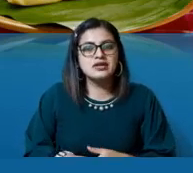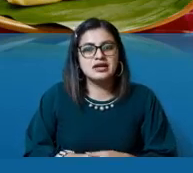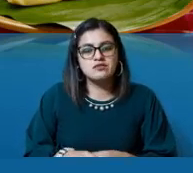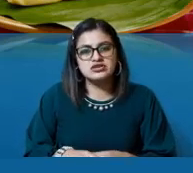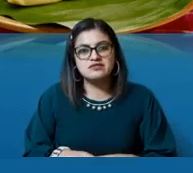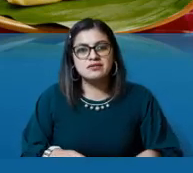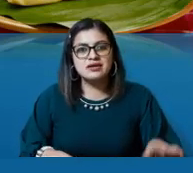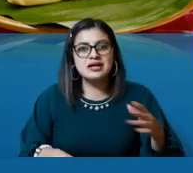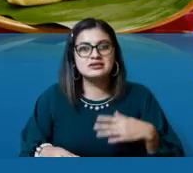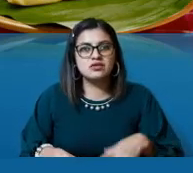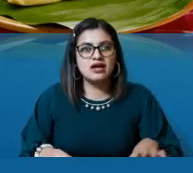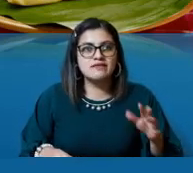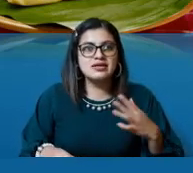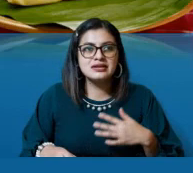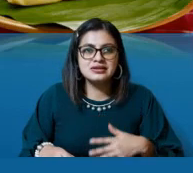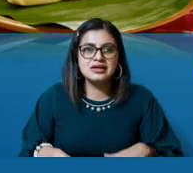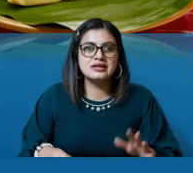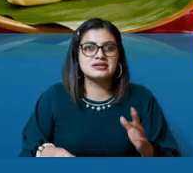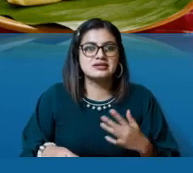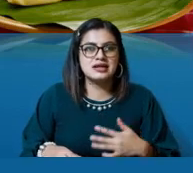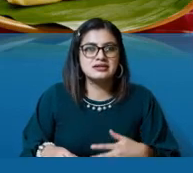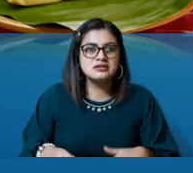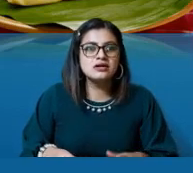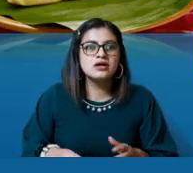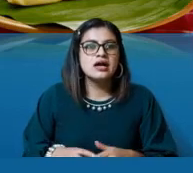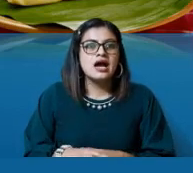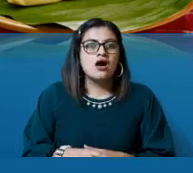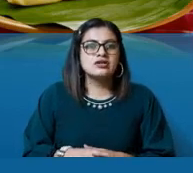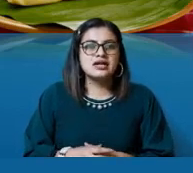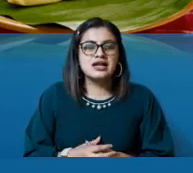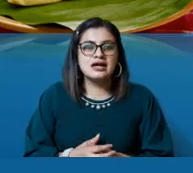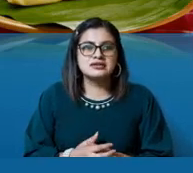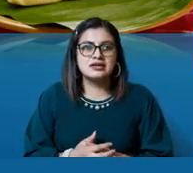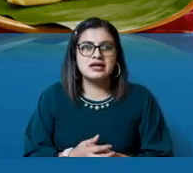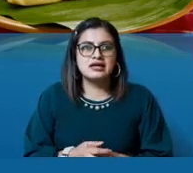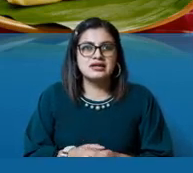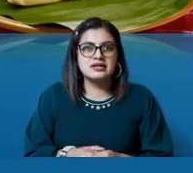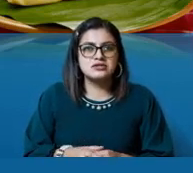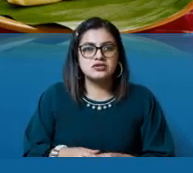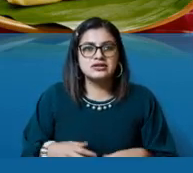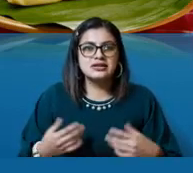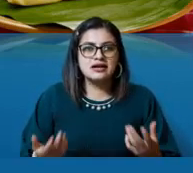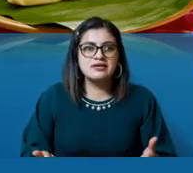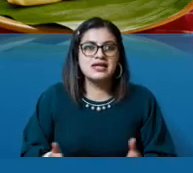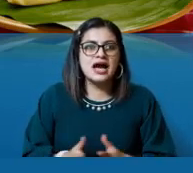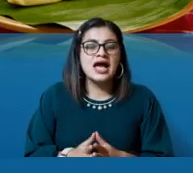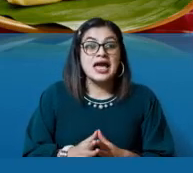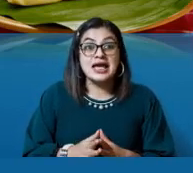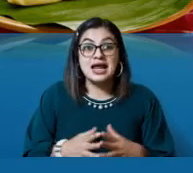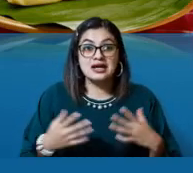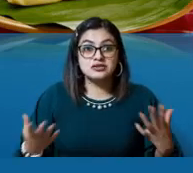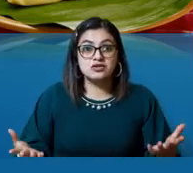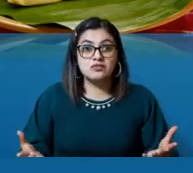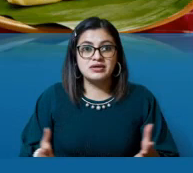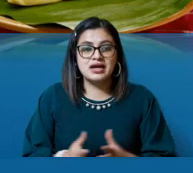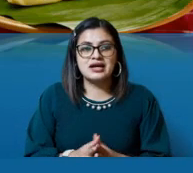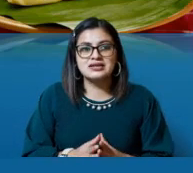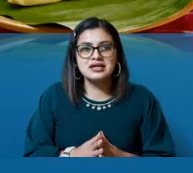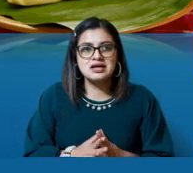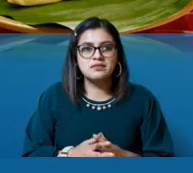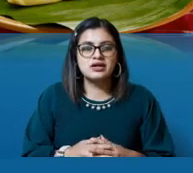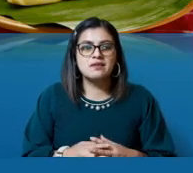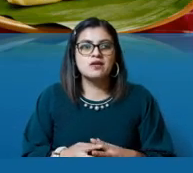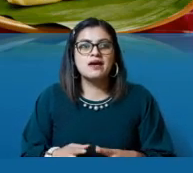del árbol y que muchas familias todavía tienen esa tradición. Otra de las tradiciones de Navidad es la